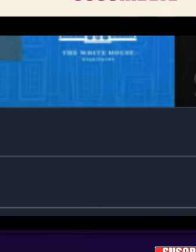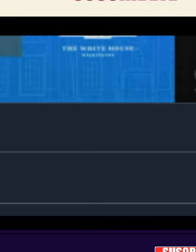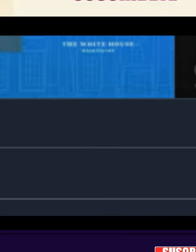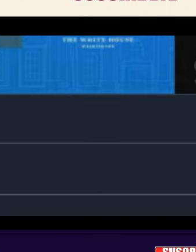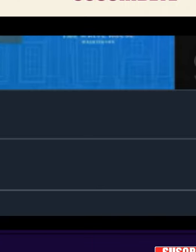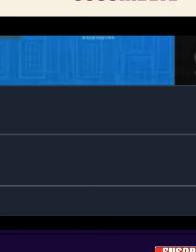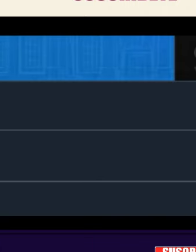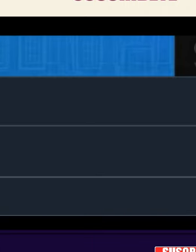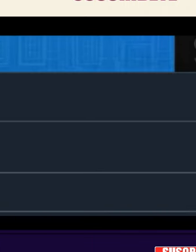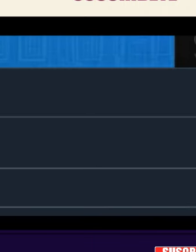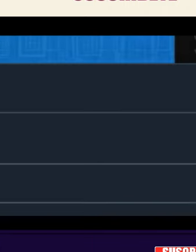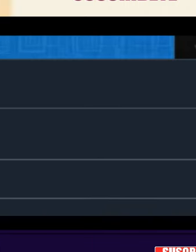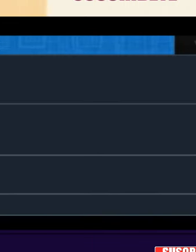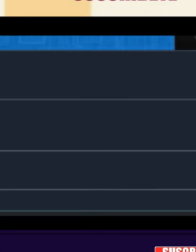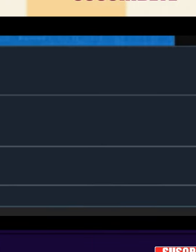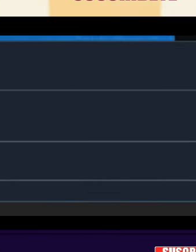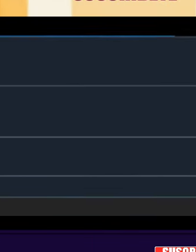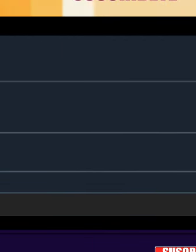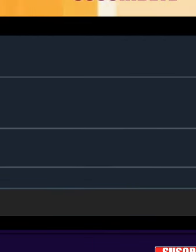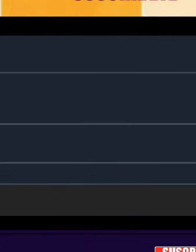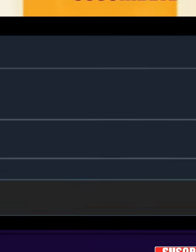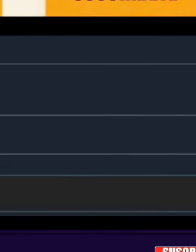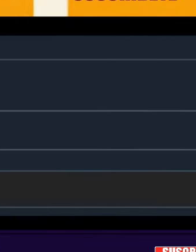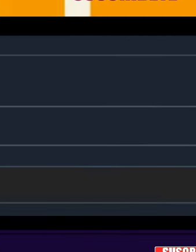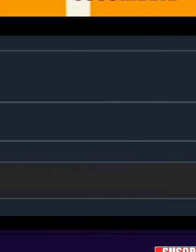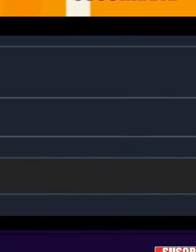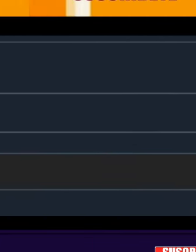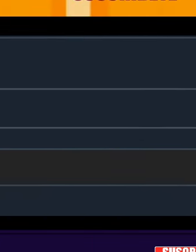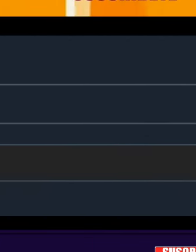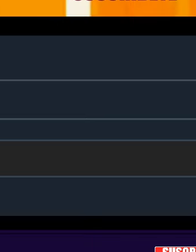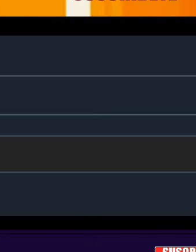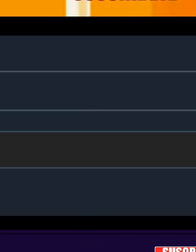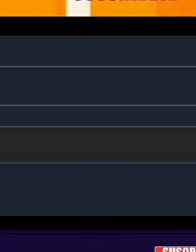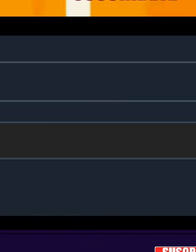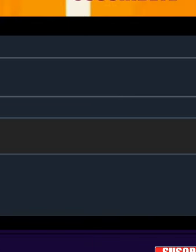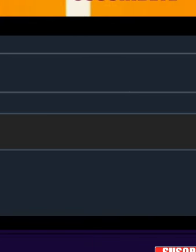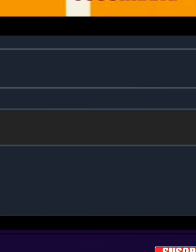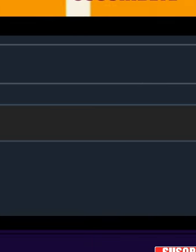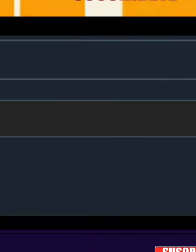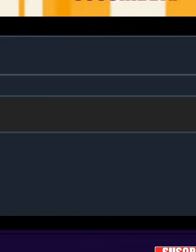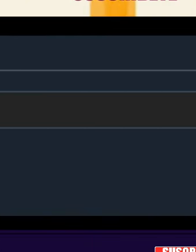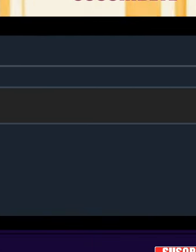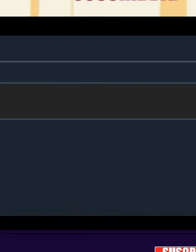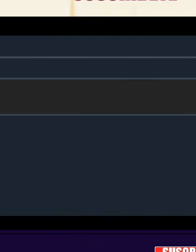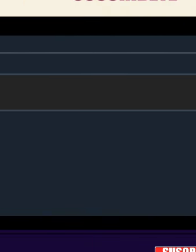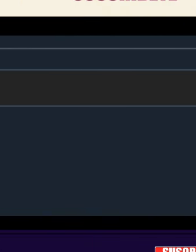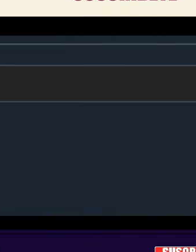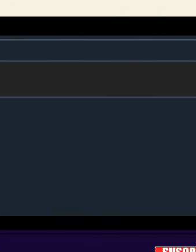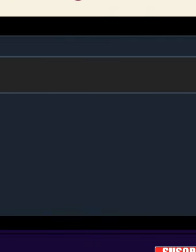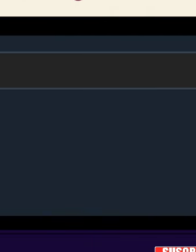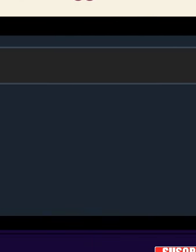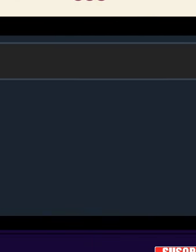Venezuela. Para el país norteamericano es claro que Edmundo González fue elegido legítimamente como presidente de la nación